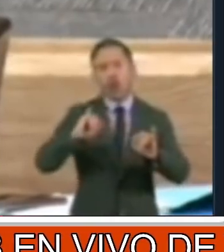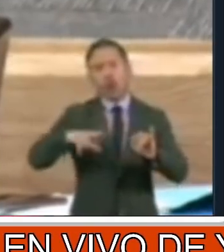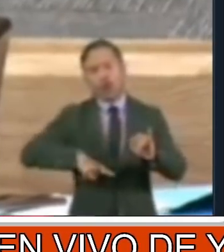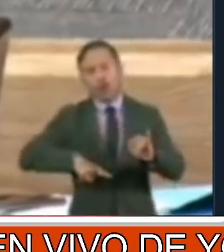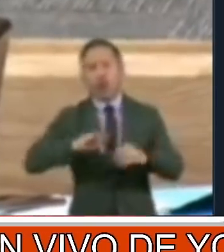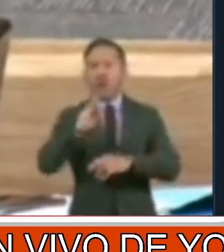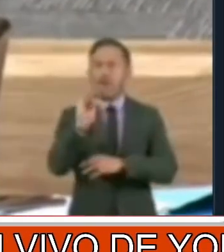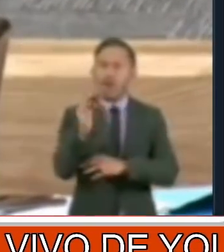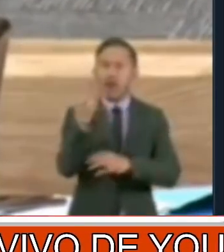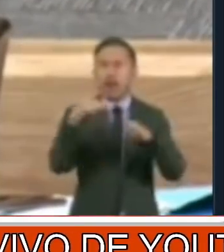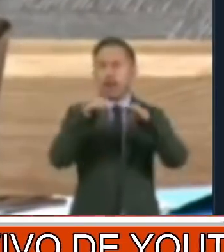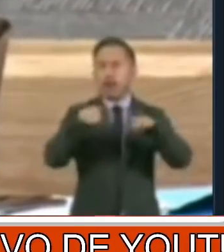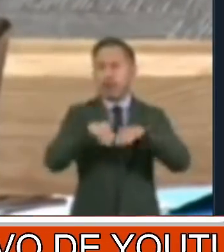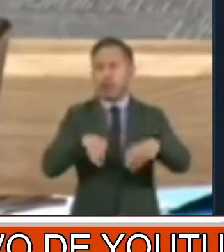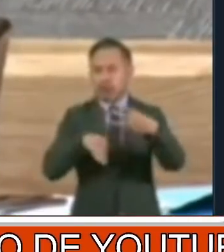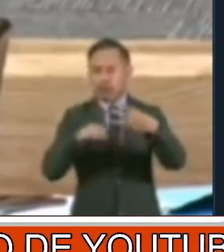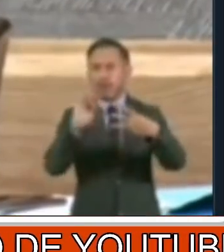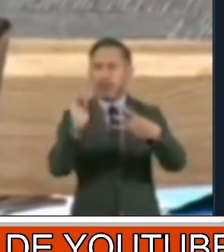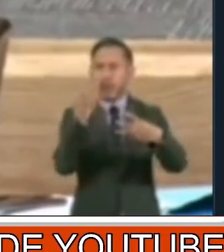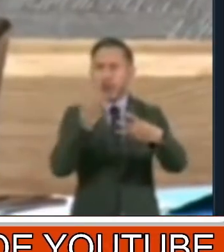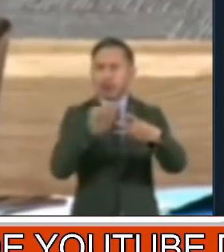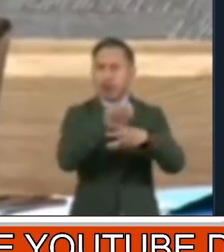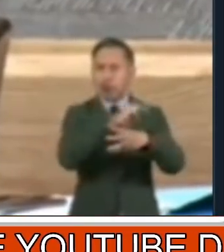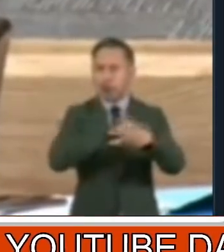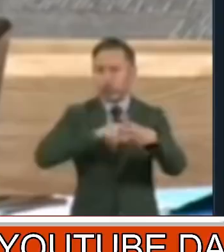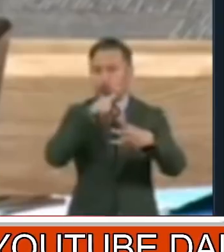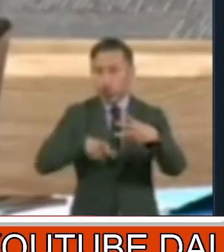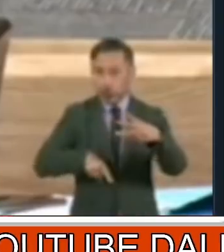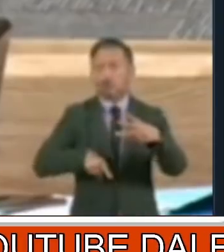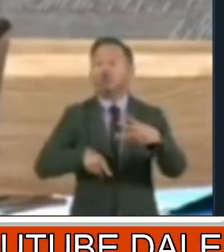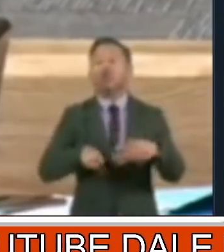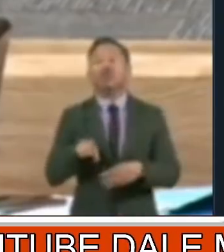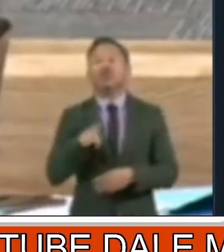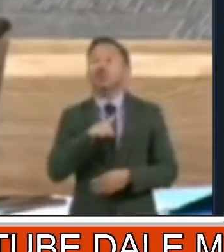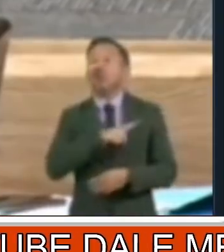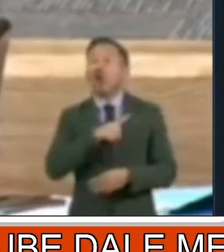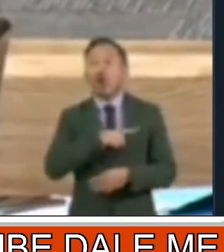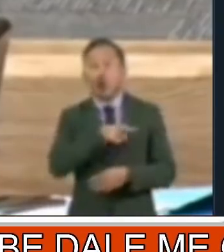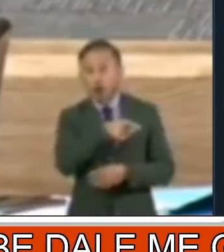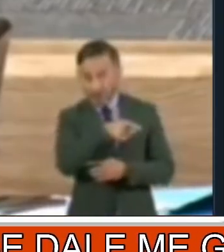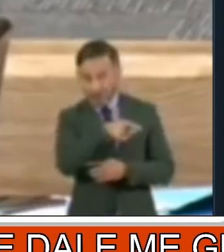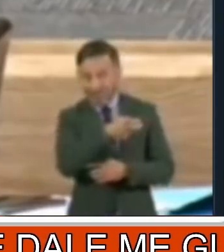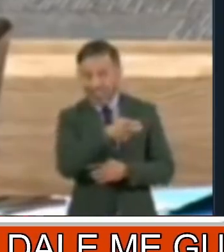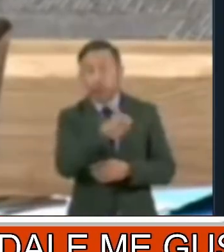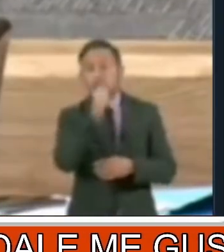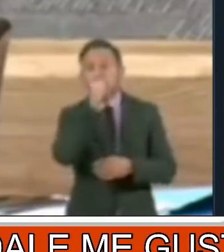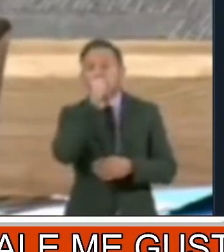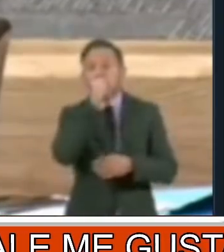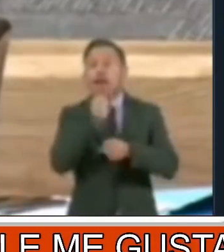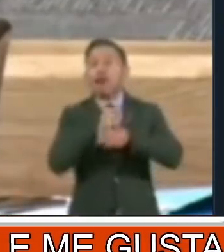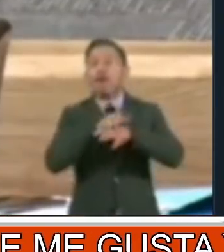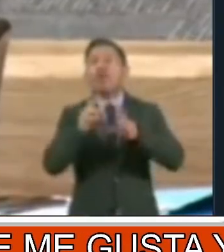otro ente de los tres órdenes de gobierno solo podrán difundir las campañas de información relativas a los